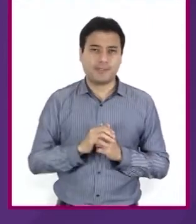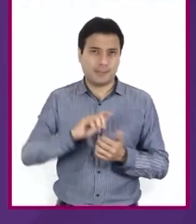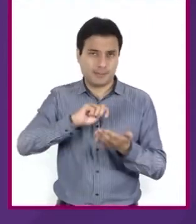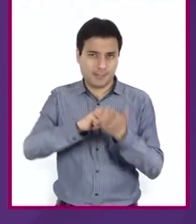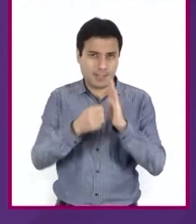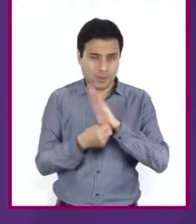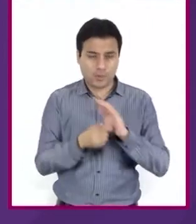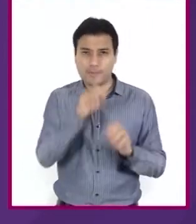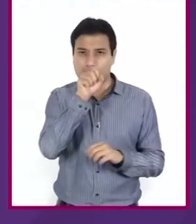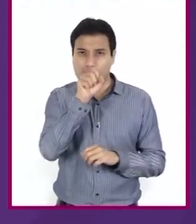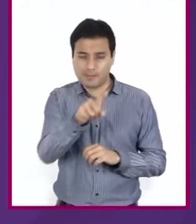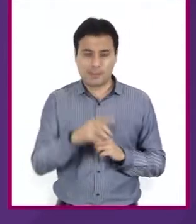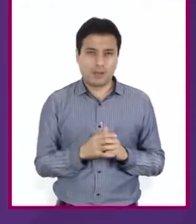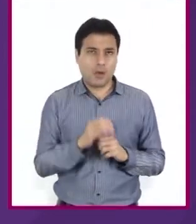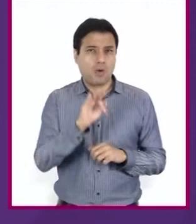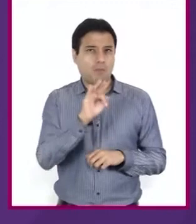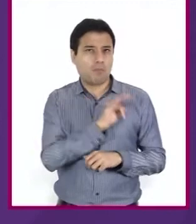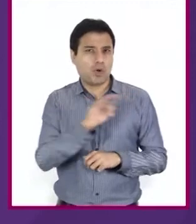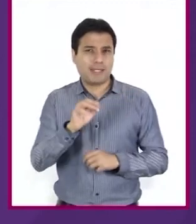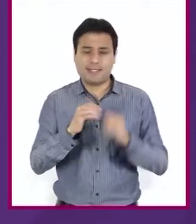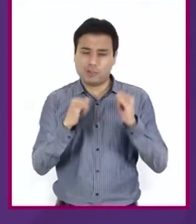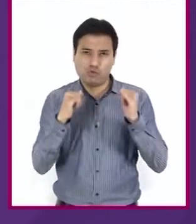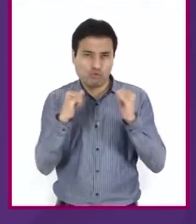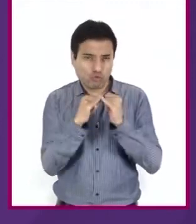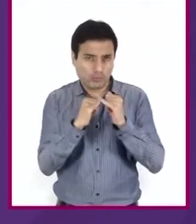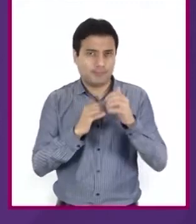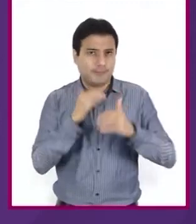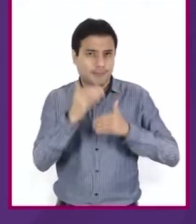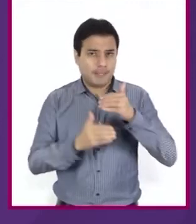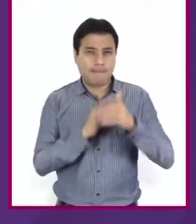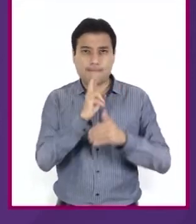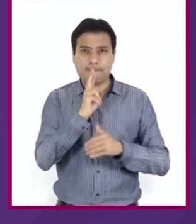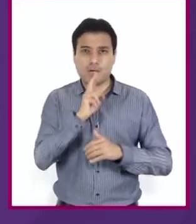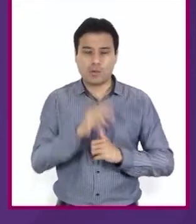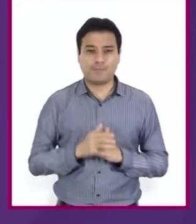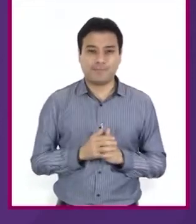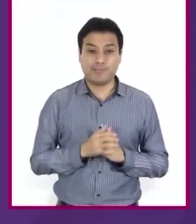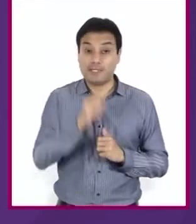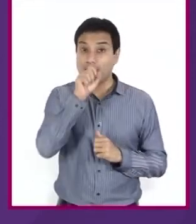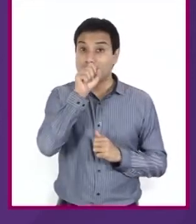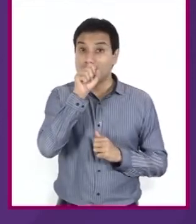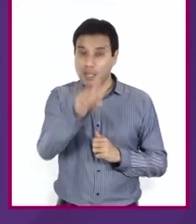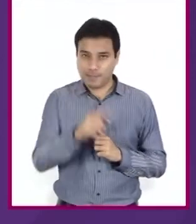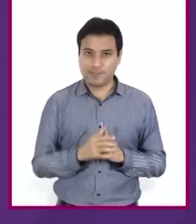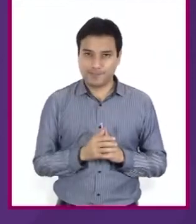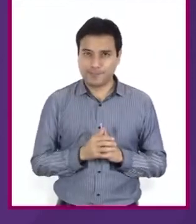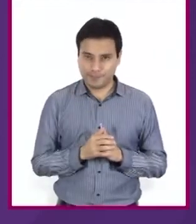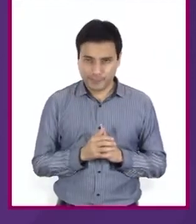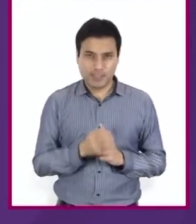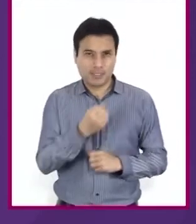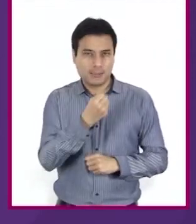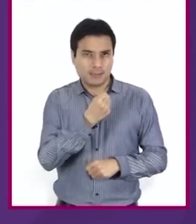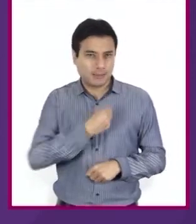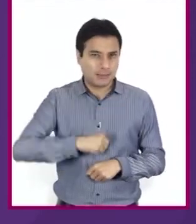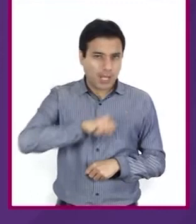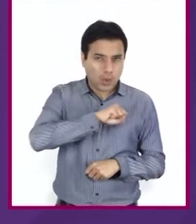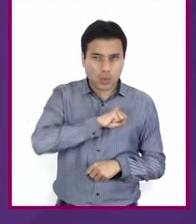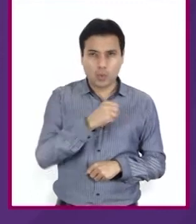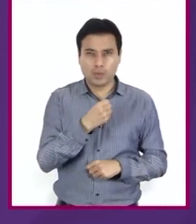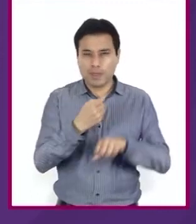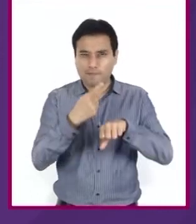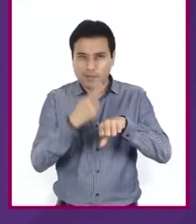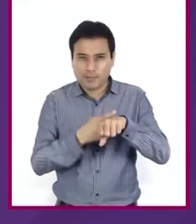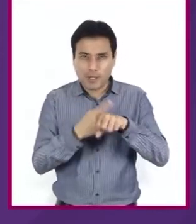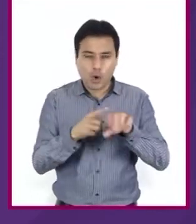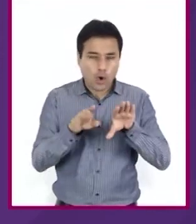y crear capacidad institucional duradera, seguir de cerca la situación en materia de salud y determinar